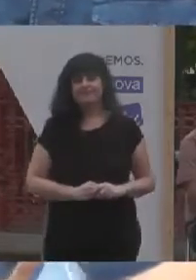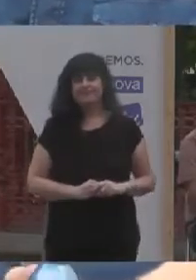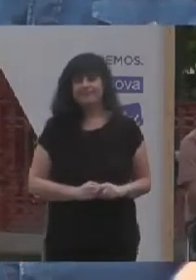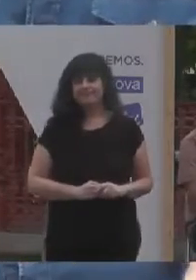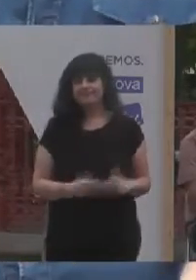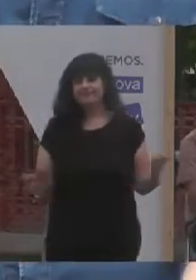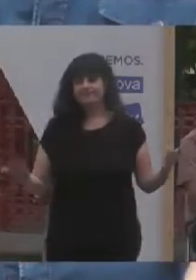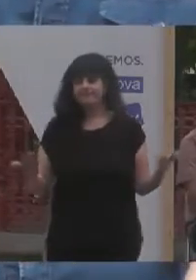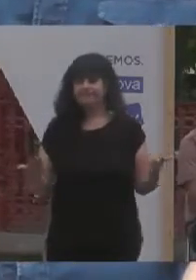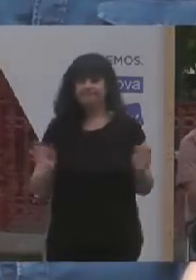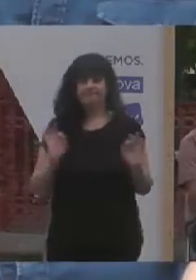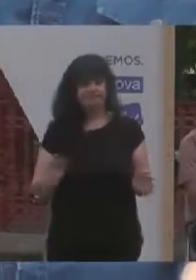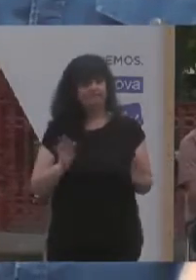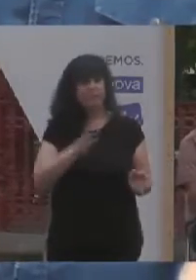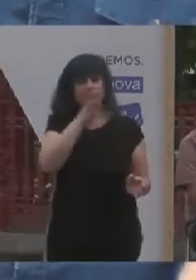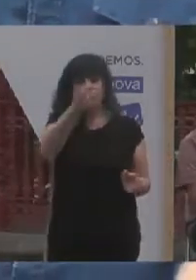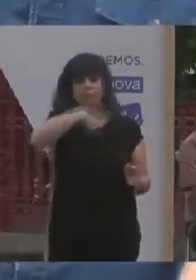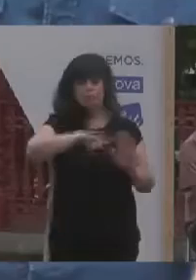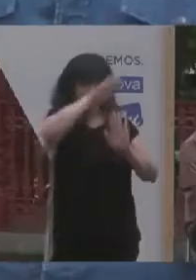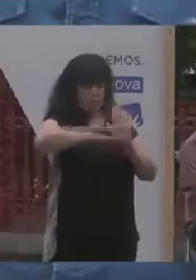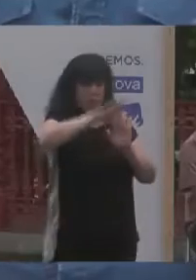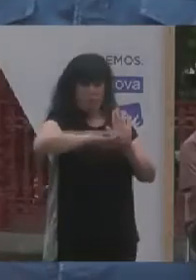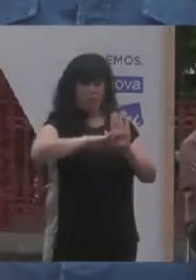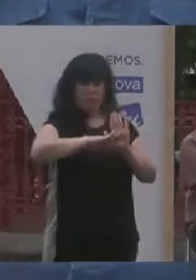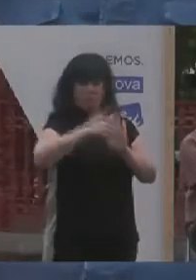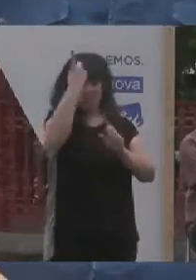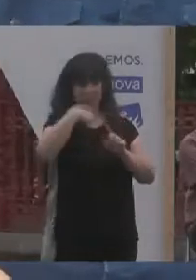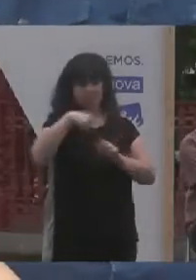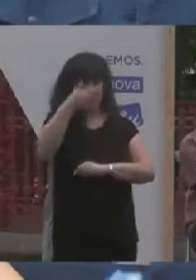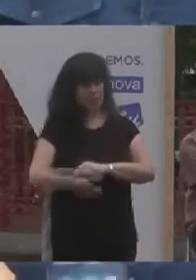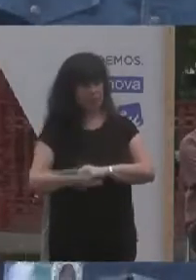Só brevemente, porque para o noso programa é moi importante.